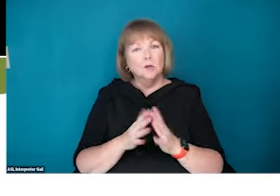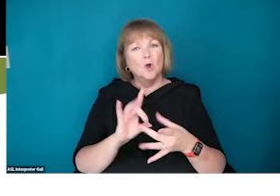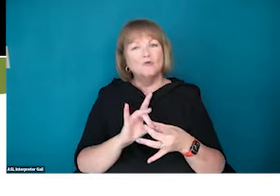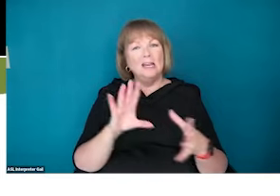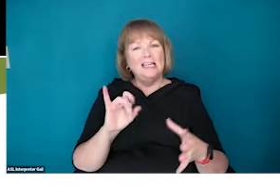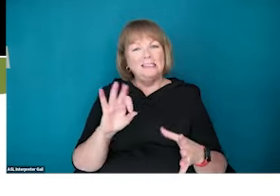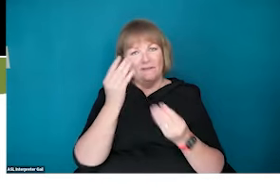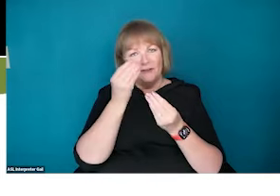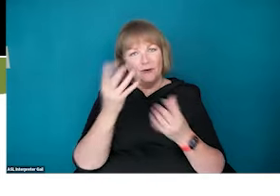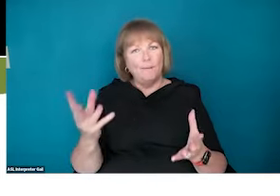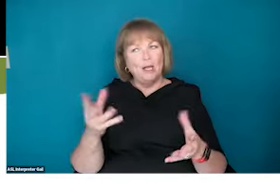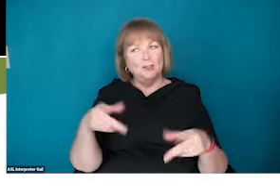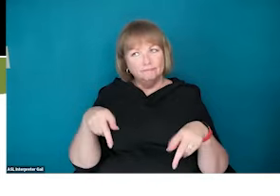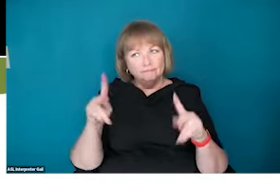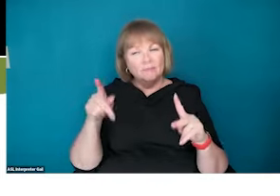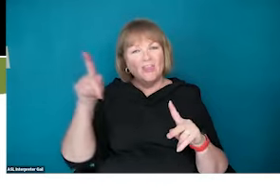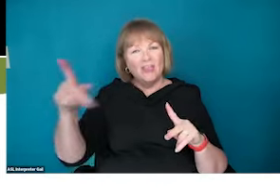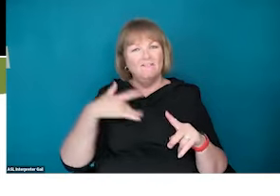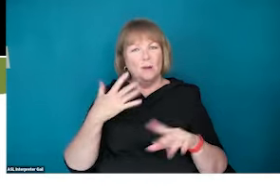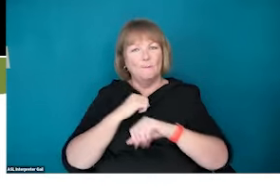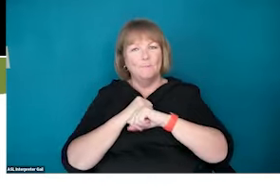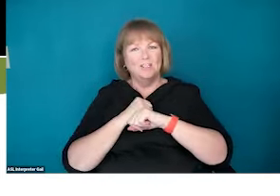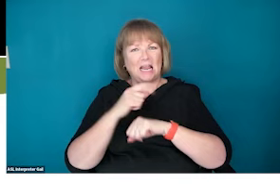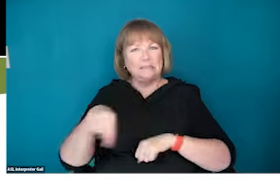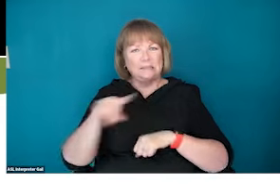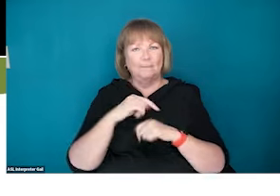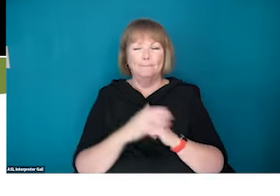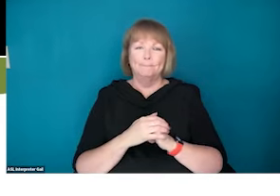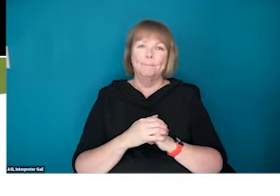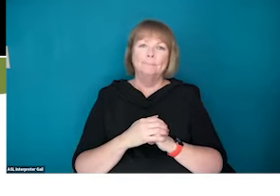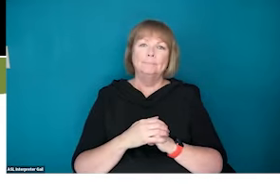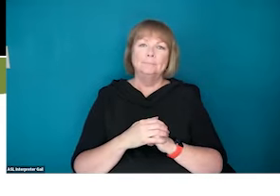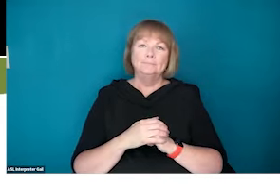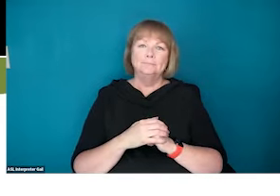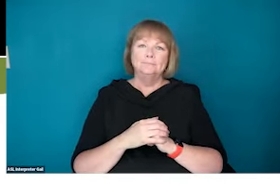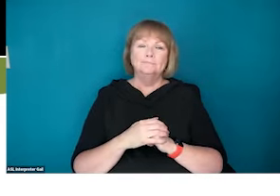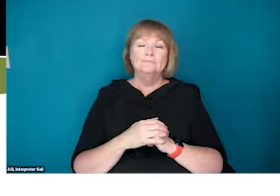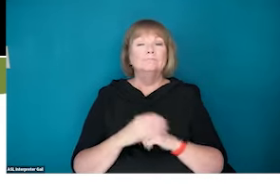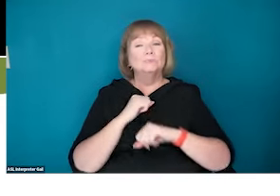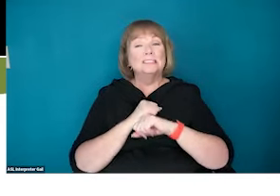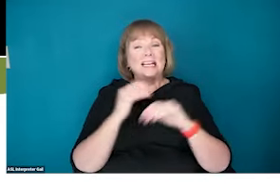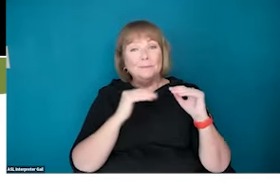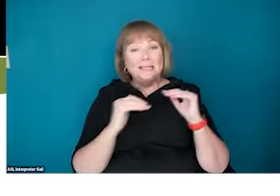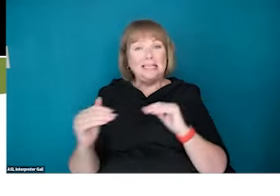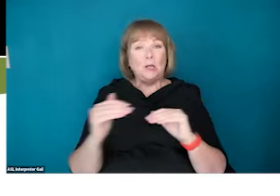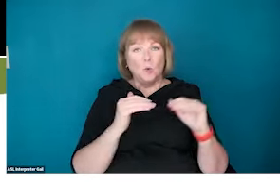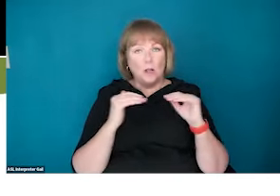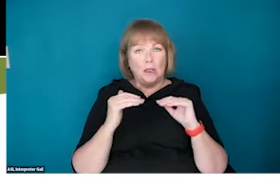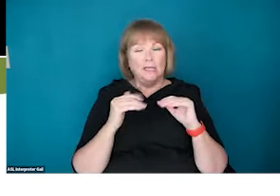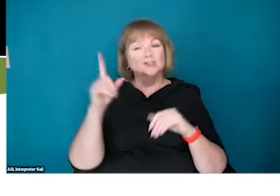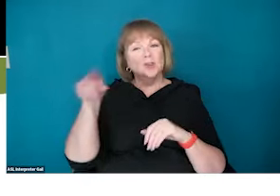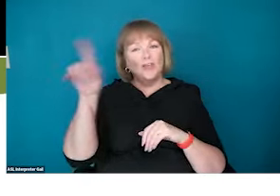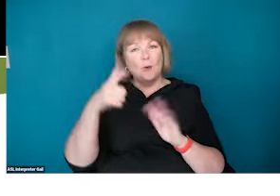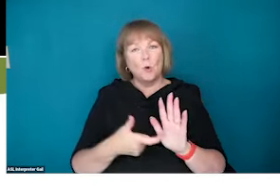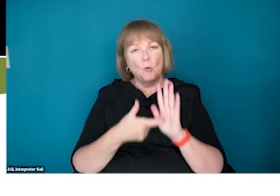este formulario sea firmado por la persona interesada. Will, ¿tú usas estos formularios de liberación de